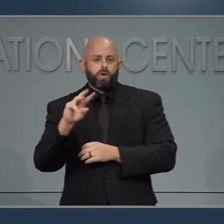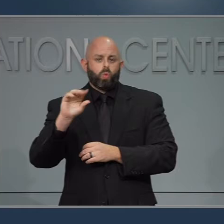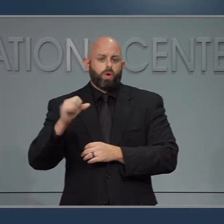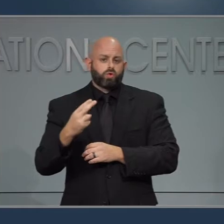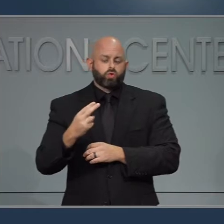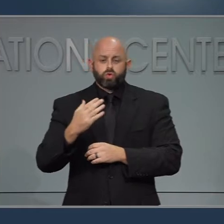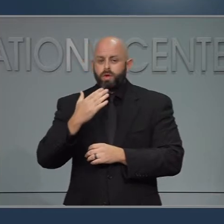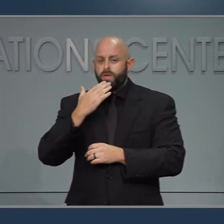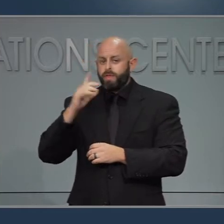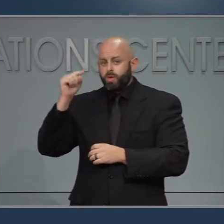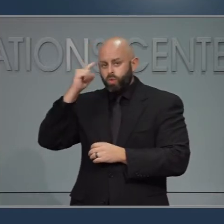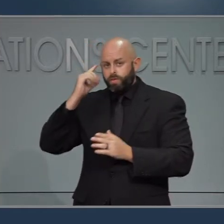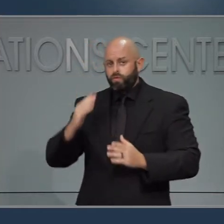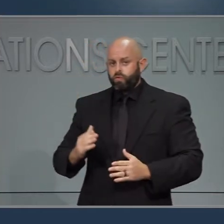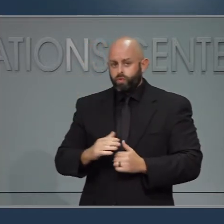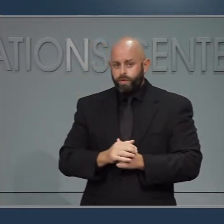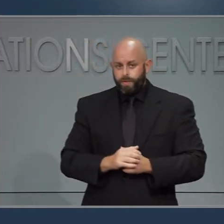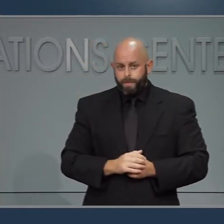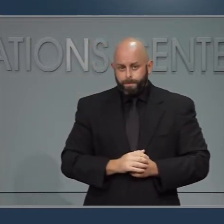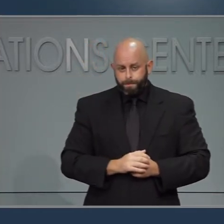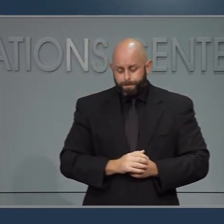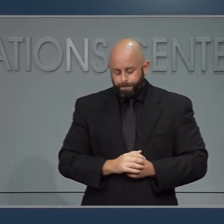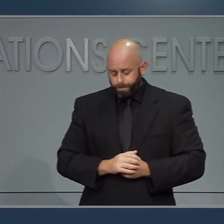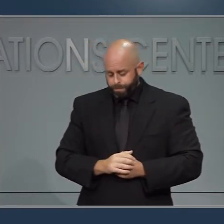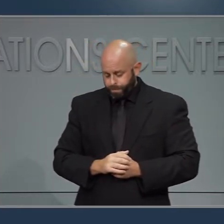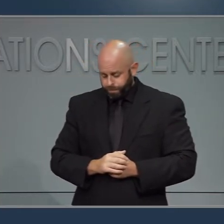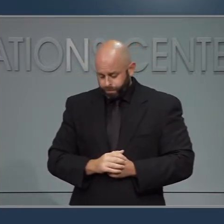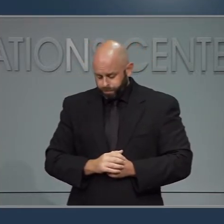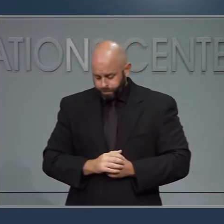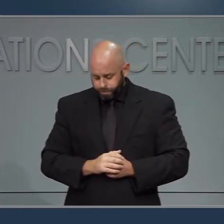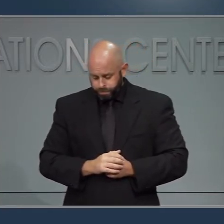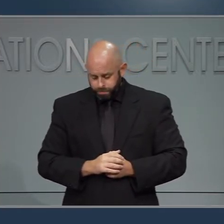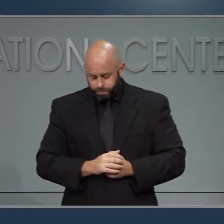las manos frecuentemente. Gracias, gobernador.